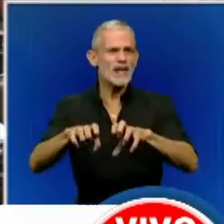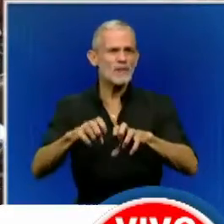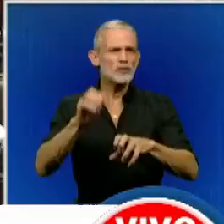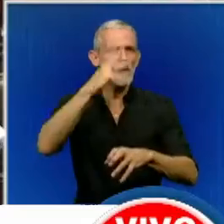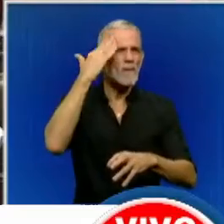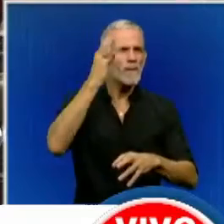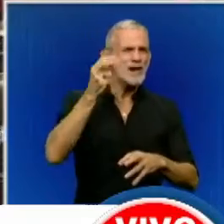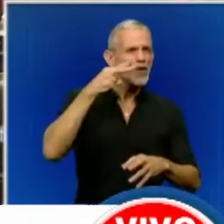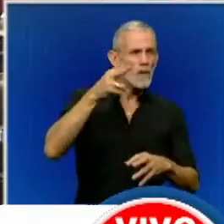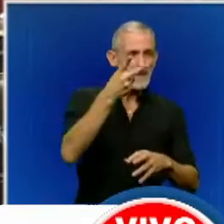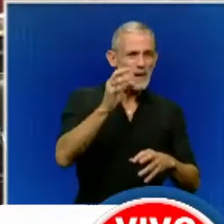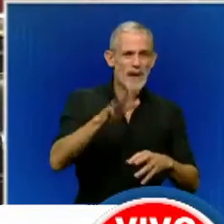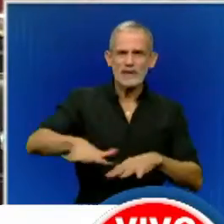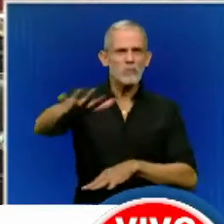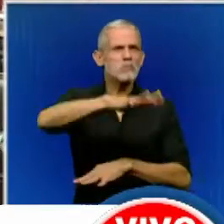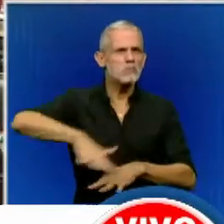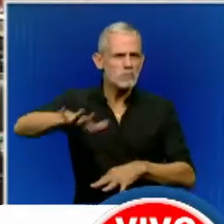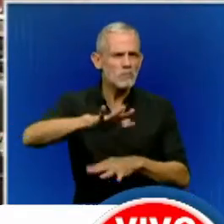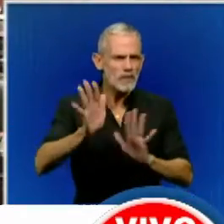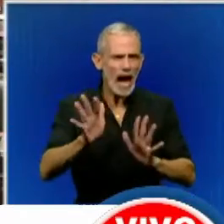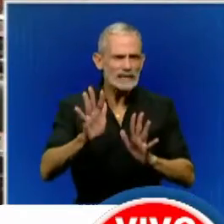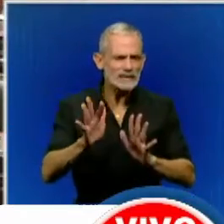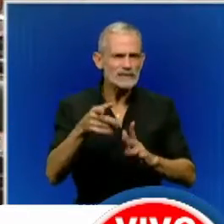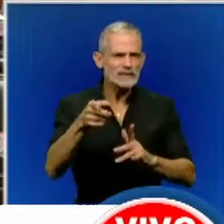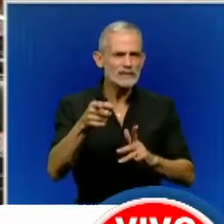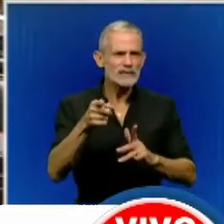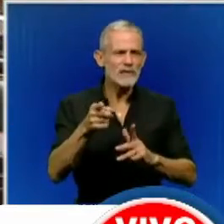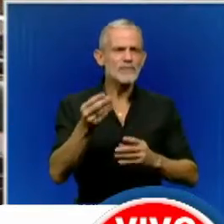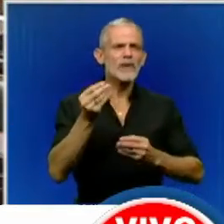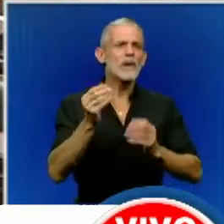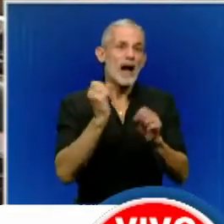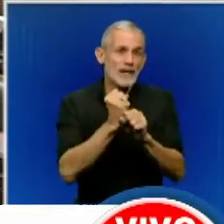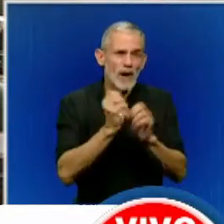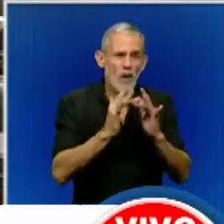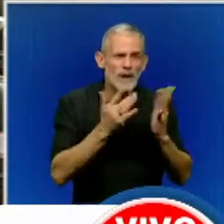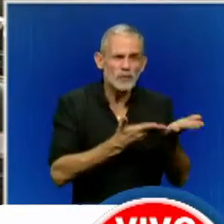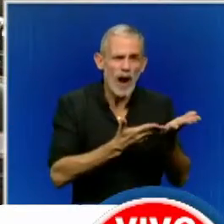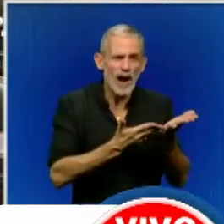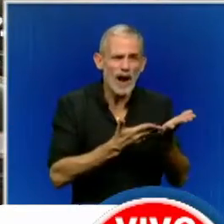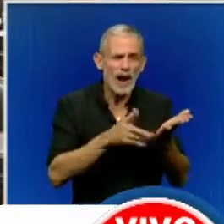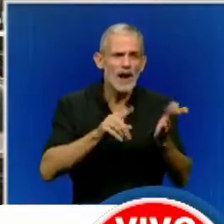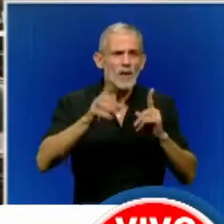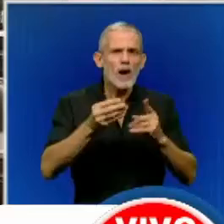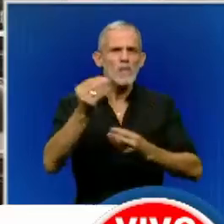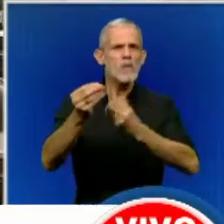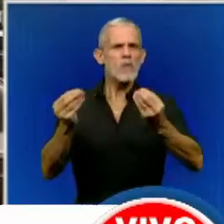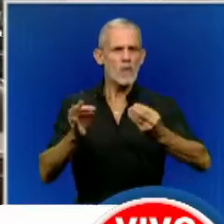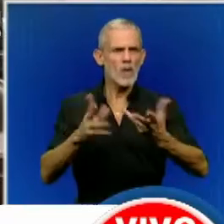marzo del 2020, en un contexto donde empezaron a hacer trabajo virtual. y empezaron a disminuir